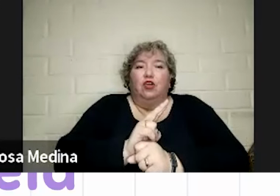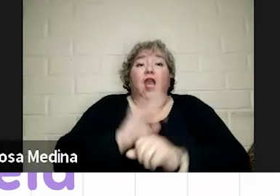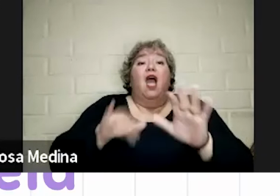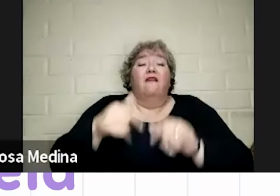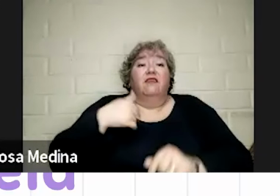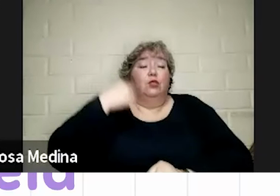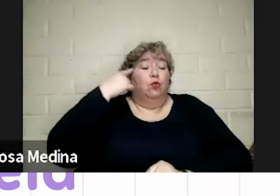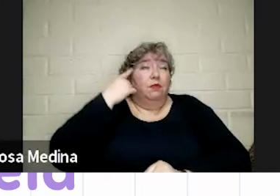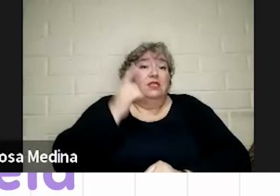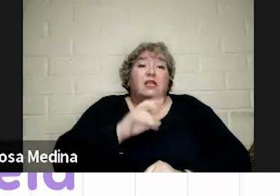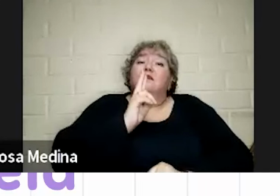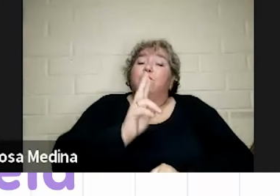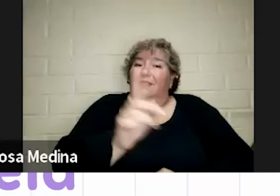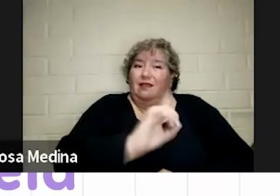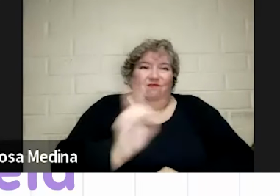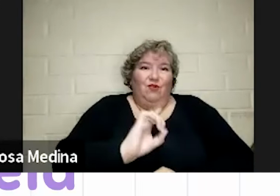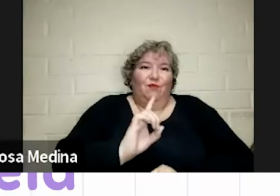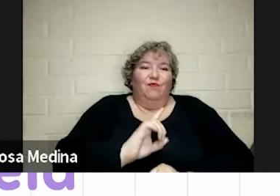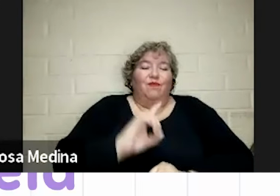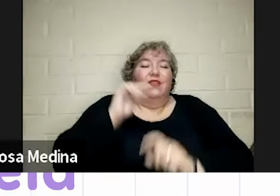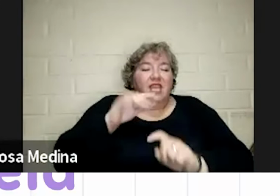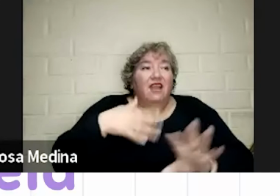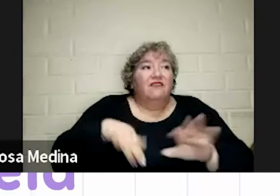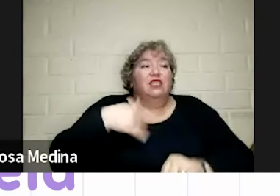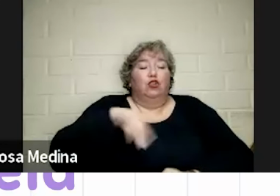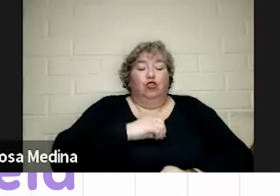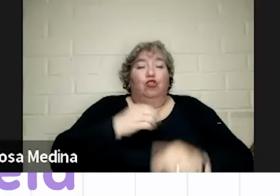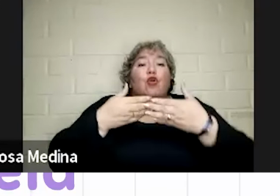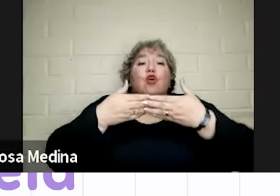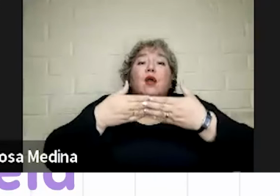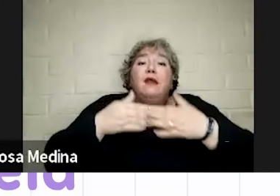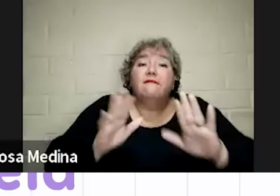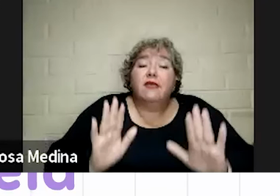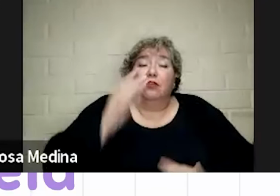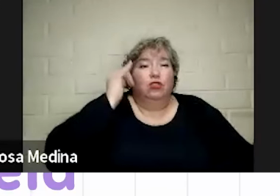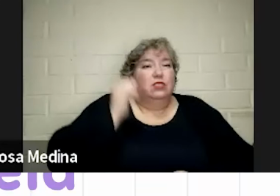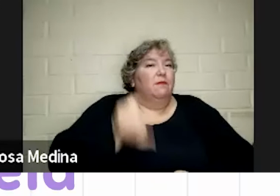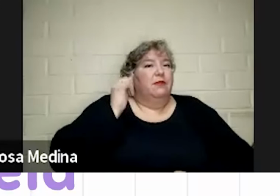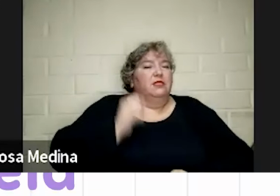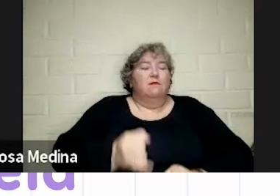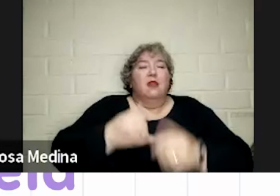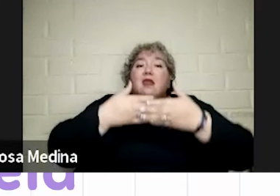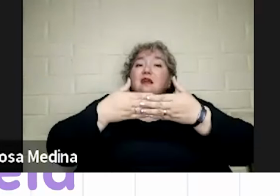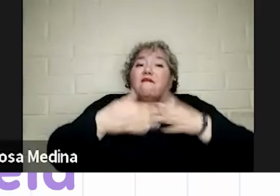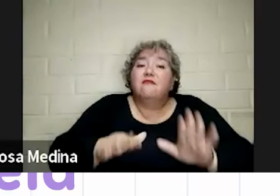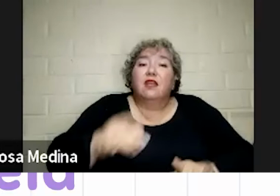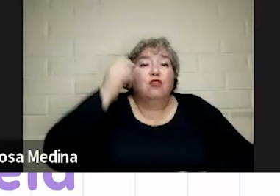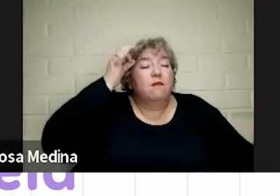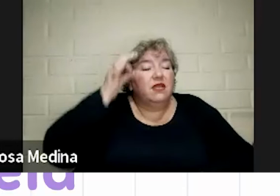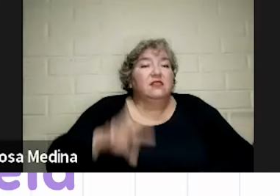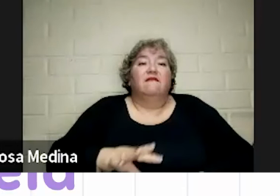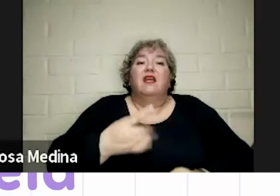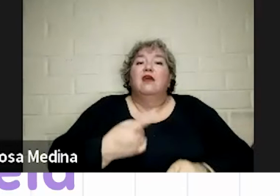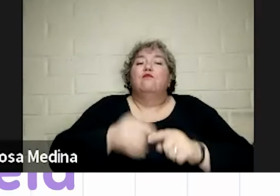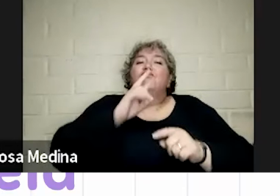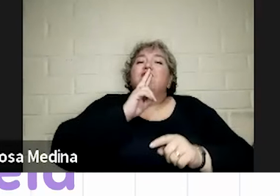la respuesta. Pero a veces hay que estar abierto a ver cómo los niños llegaron, o sea, no a veces, siempre hay que estar abierto a ver que los niños llegan a la respuesta desde otro camino.